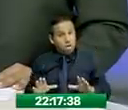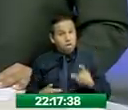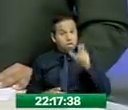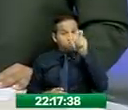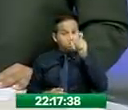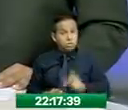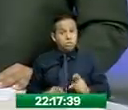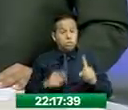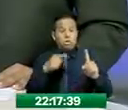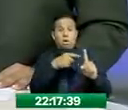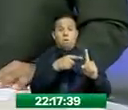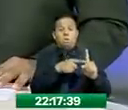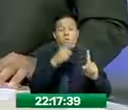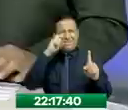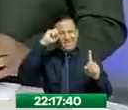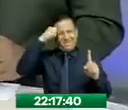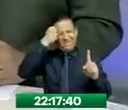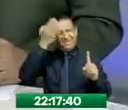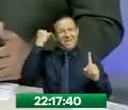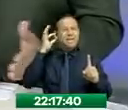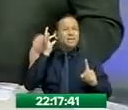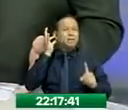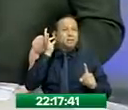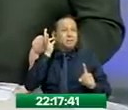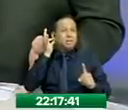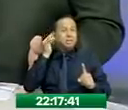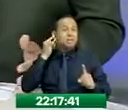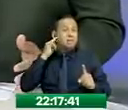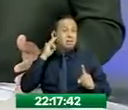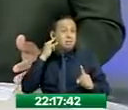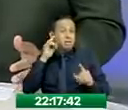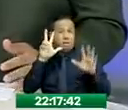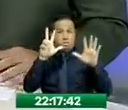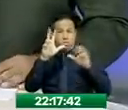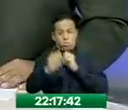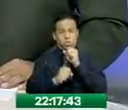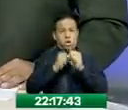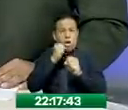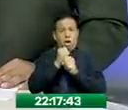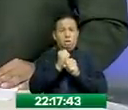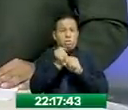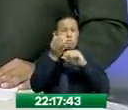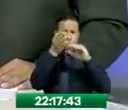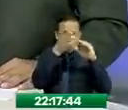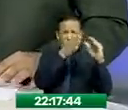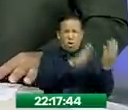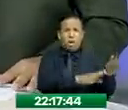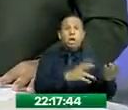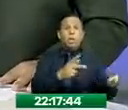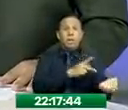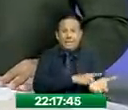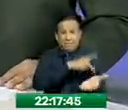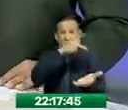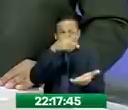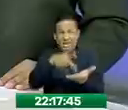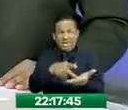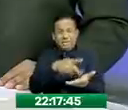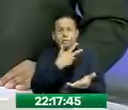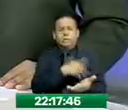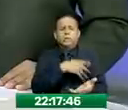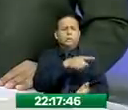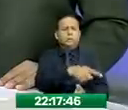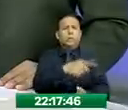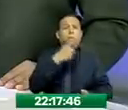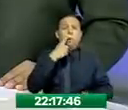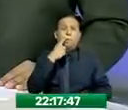de la pequeña de 8 años quien fue hallada muerta y presuntamente violada en el cantón alausí en la provincia de chimborazo los padres y familiares de la